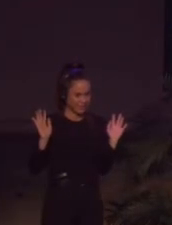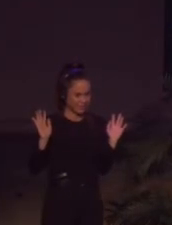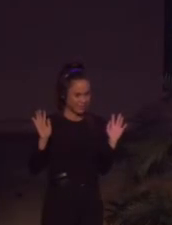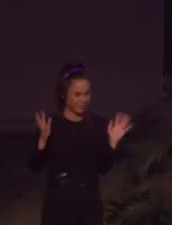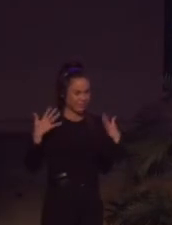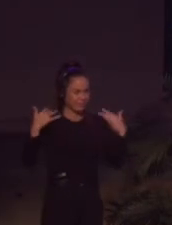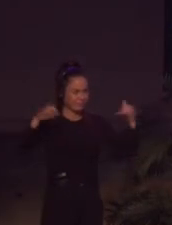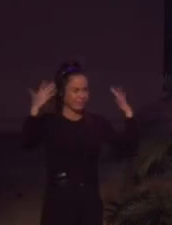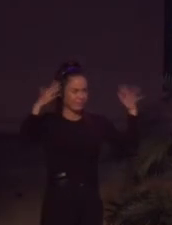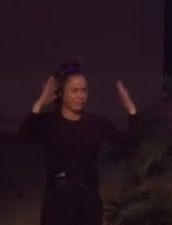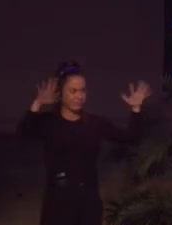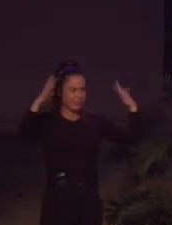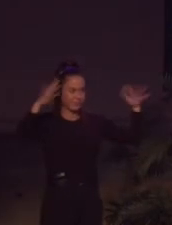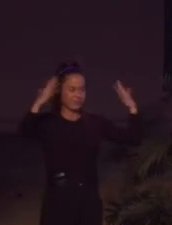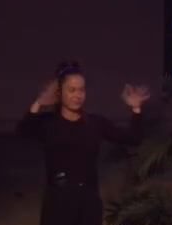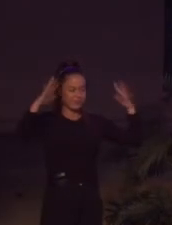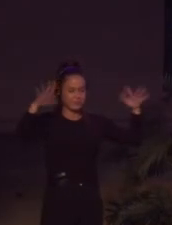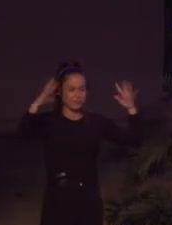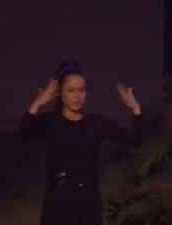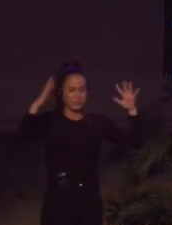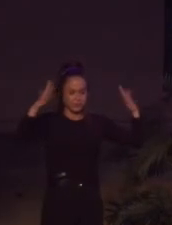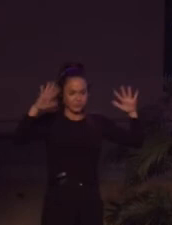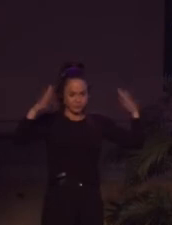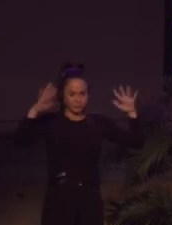Para mí es eso.